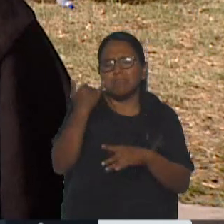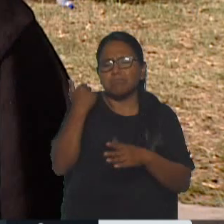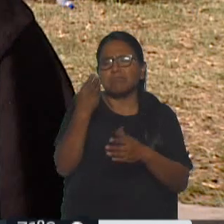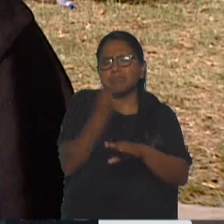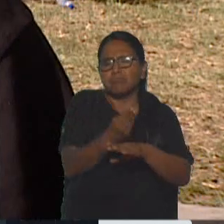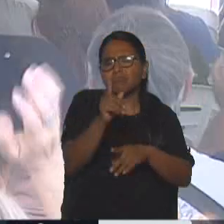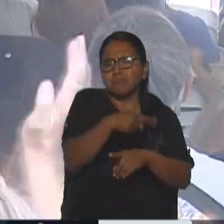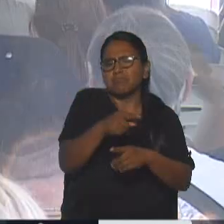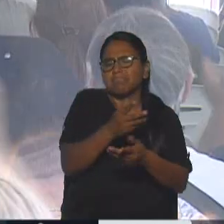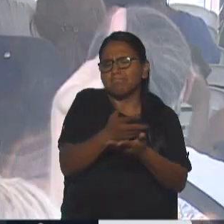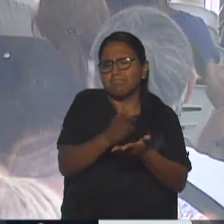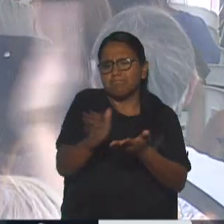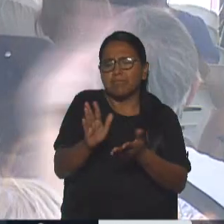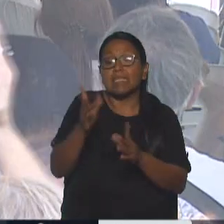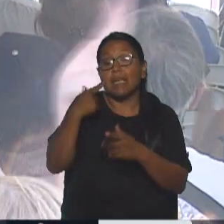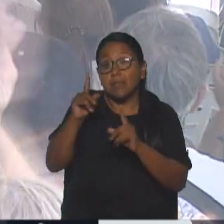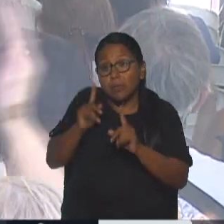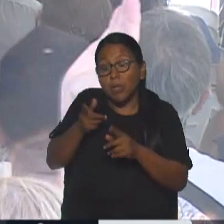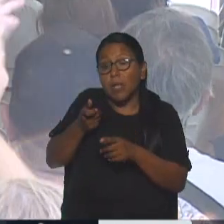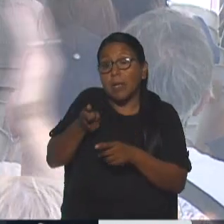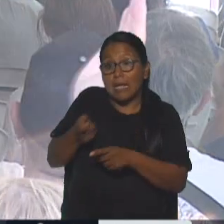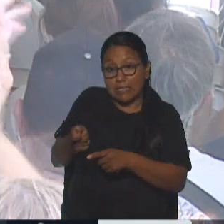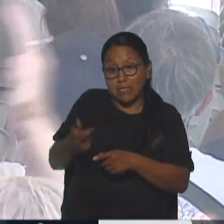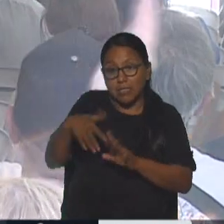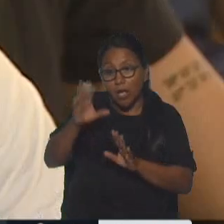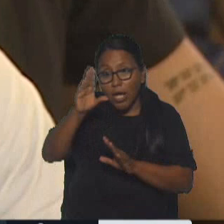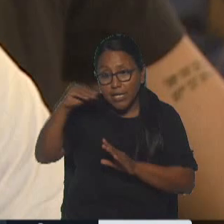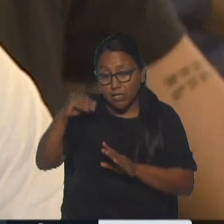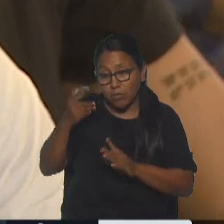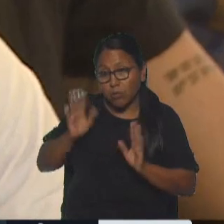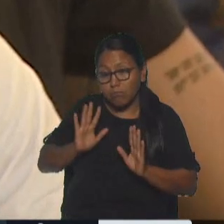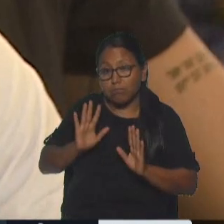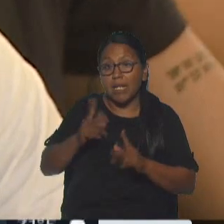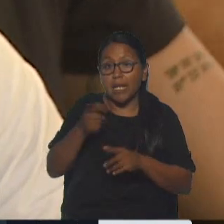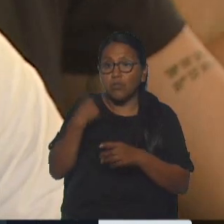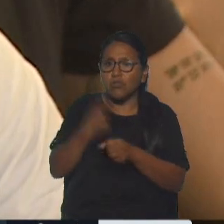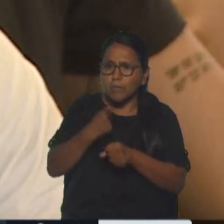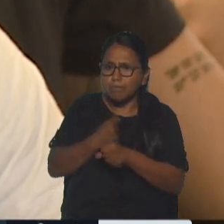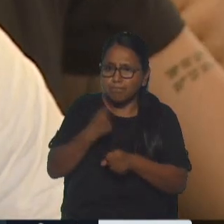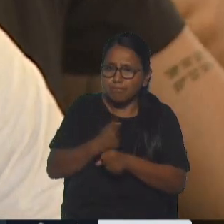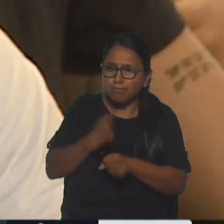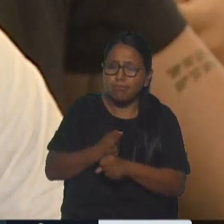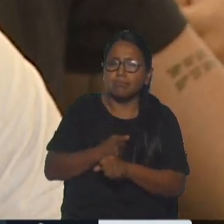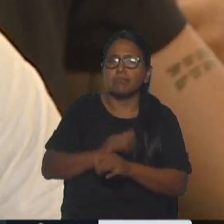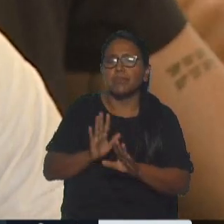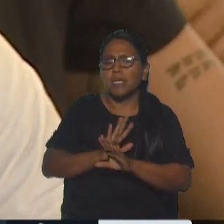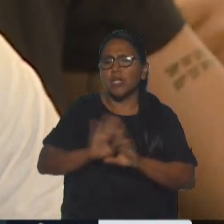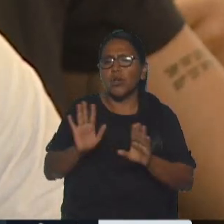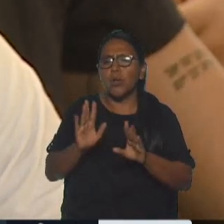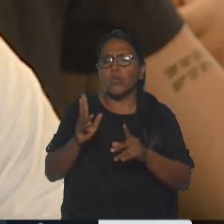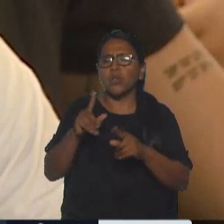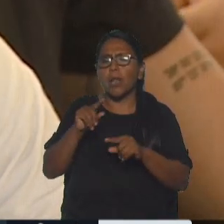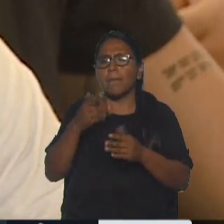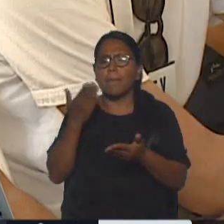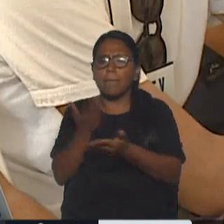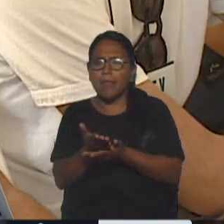desde un intento de homicidio, de magnicidio, hasta intentos varios de proscripción, para que trabajemos con eso, que no se limita a una cuestión de